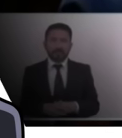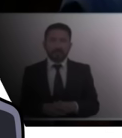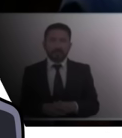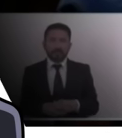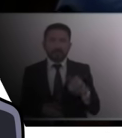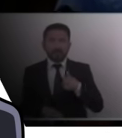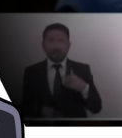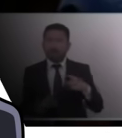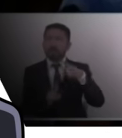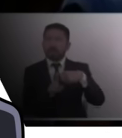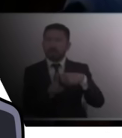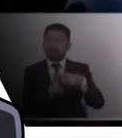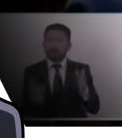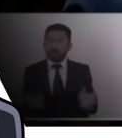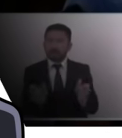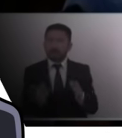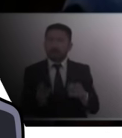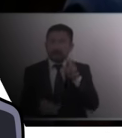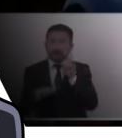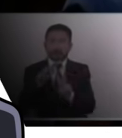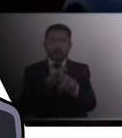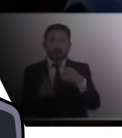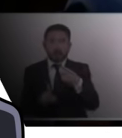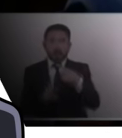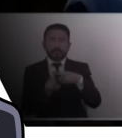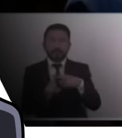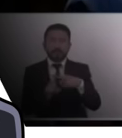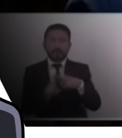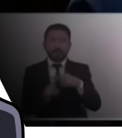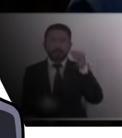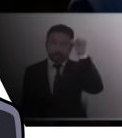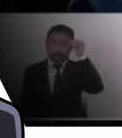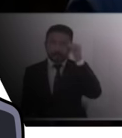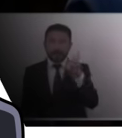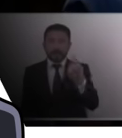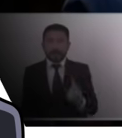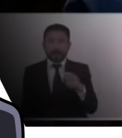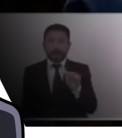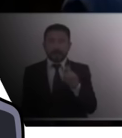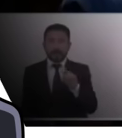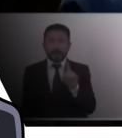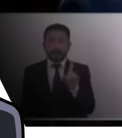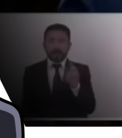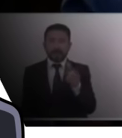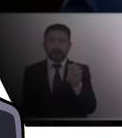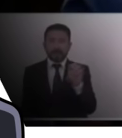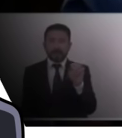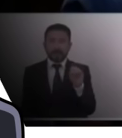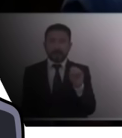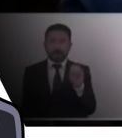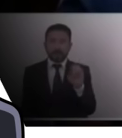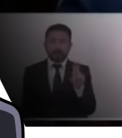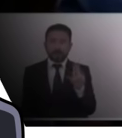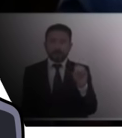yo soy bien optimista, presidente. Yo ando queriendo que al señor analista político André Oliva le quitemos un título que no